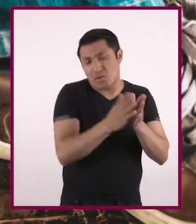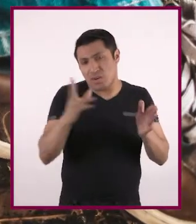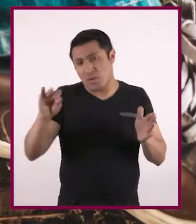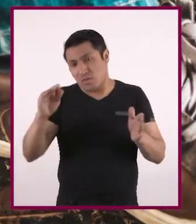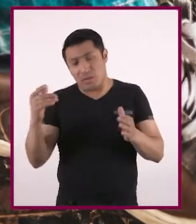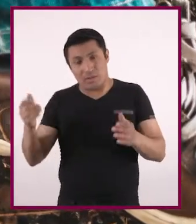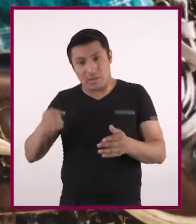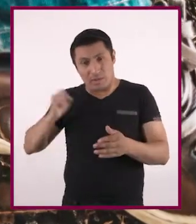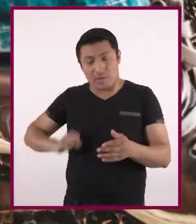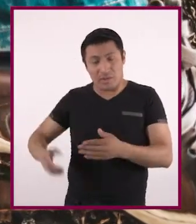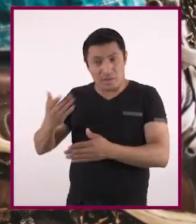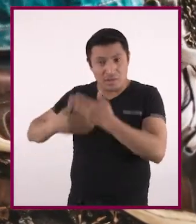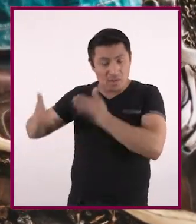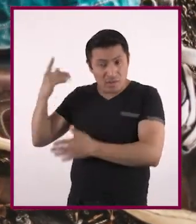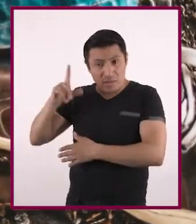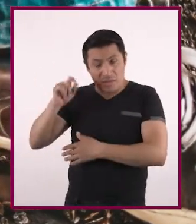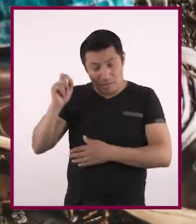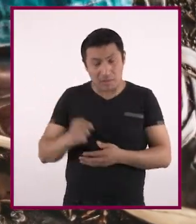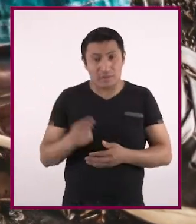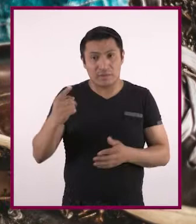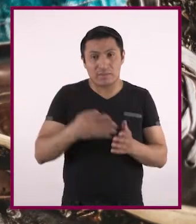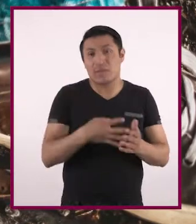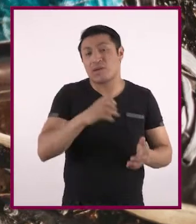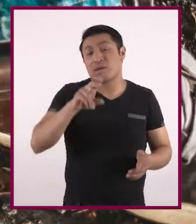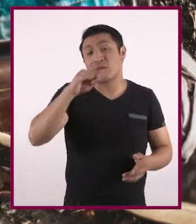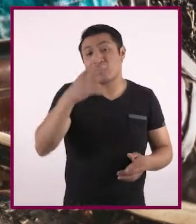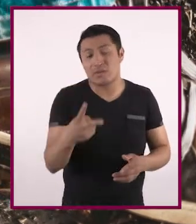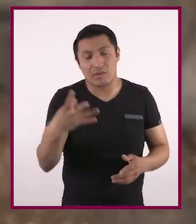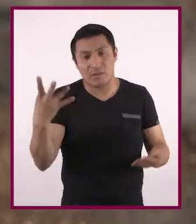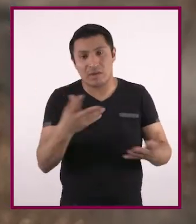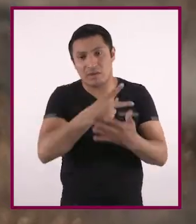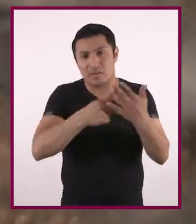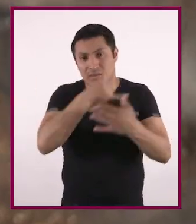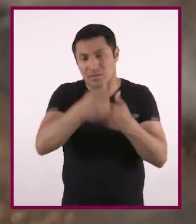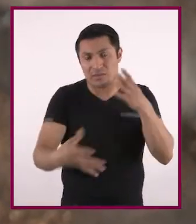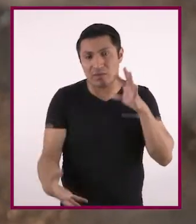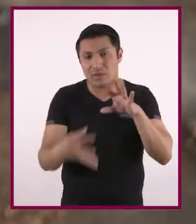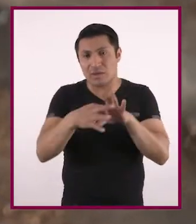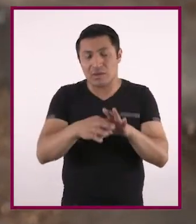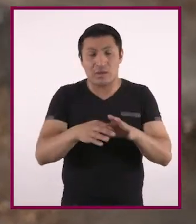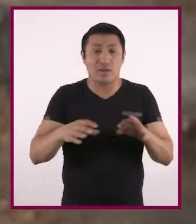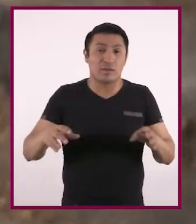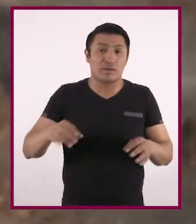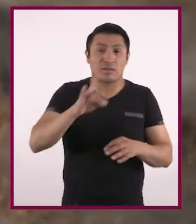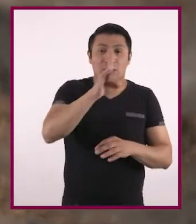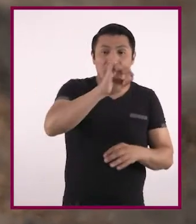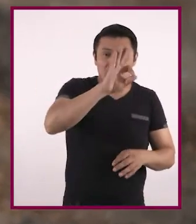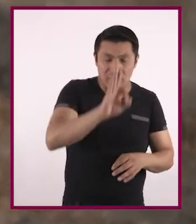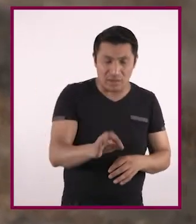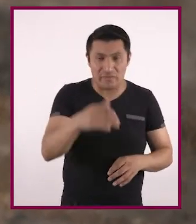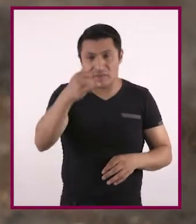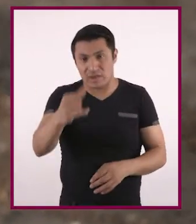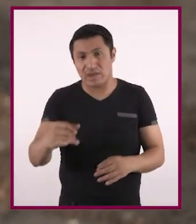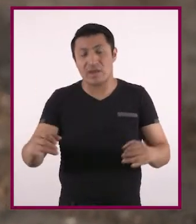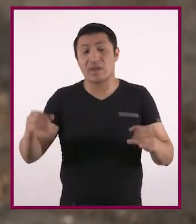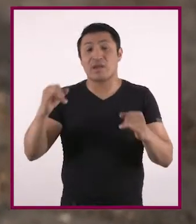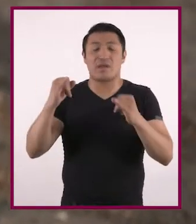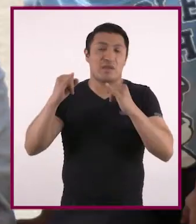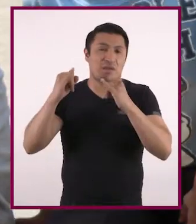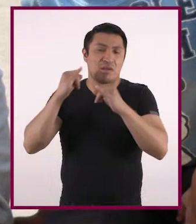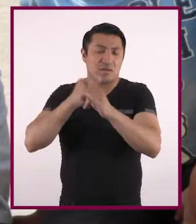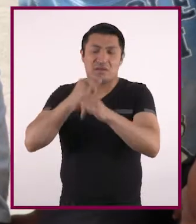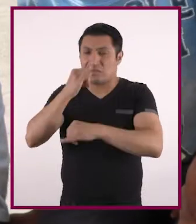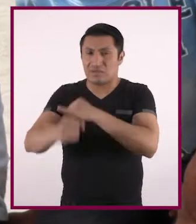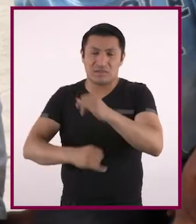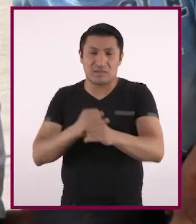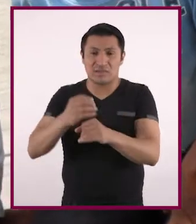En 1992 se creó un proyecto en conjunto entre instancias gubernamentales como el DIF y organizaciones